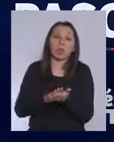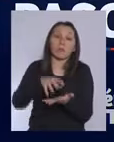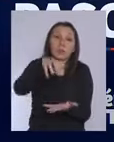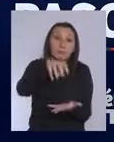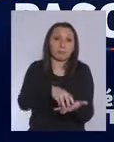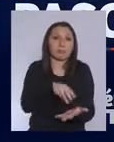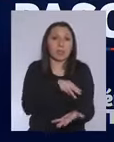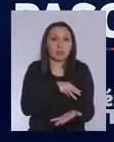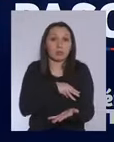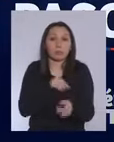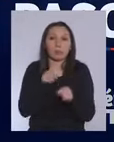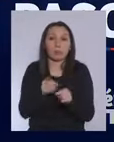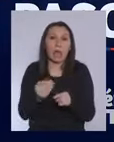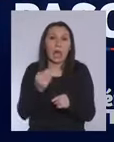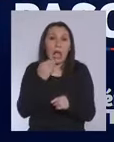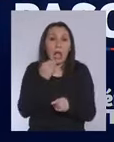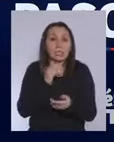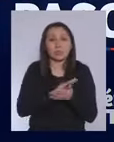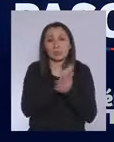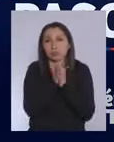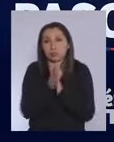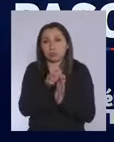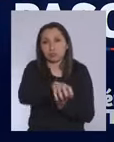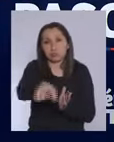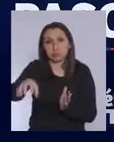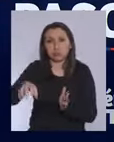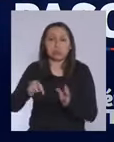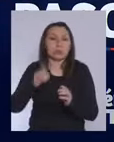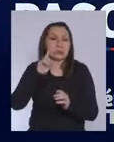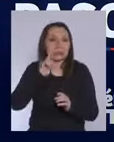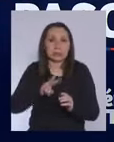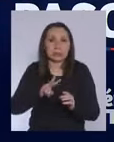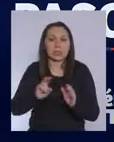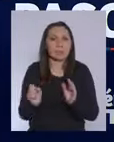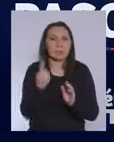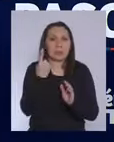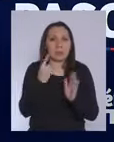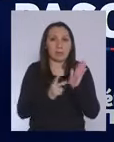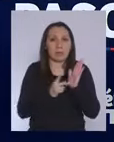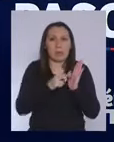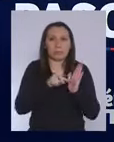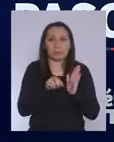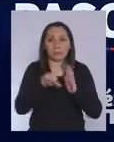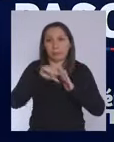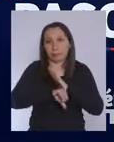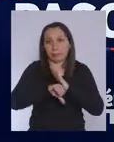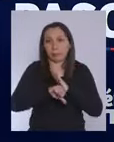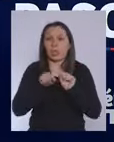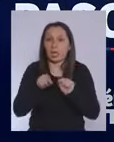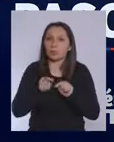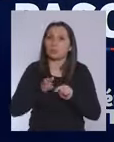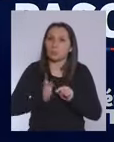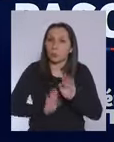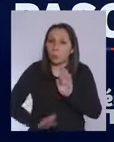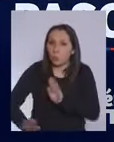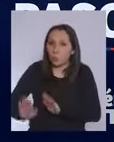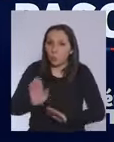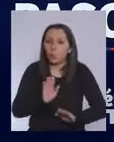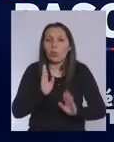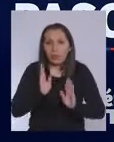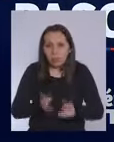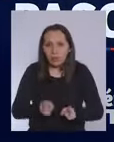metropolitana que casi todas las comunas ya no estén en paso 1 y eso obviamente tenemos que mantenerlo tenemos que